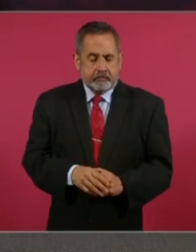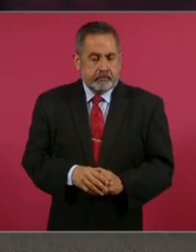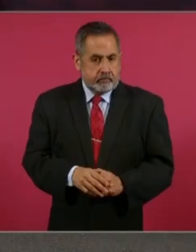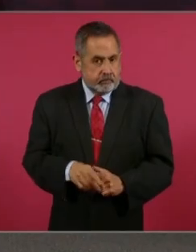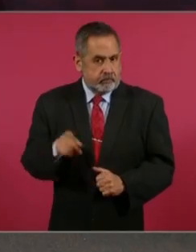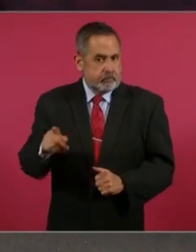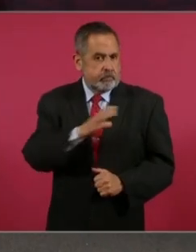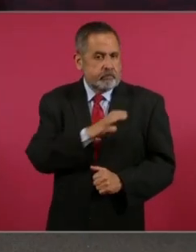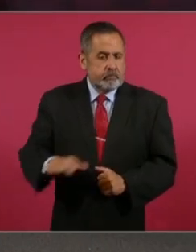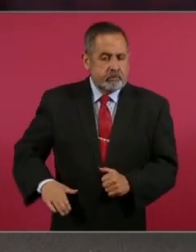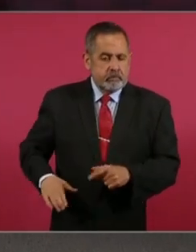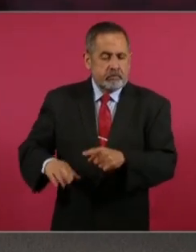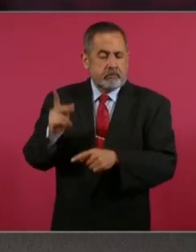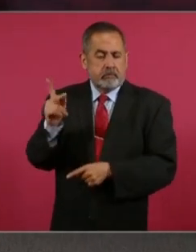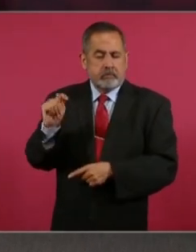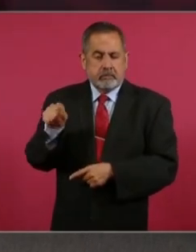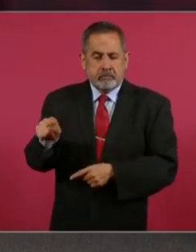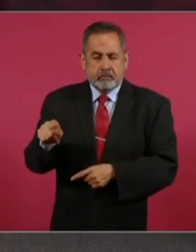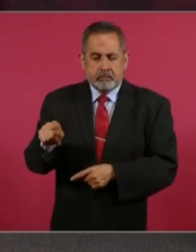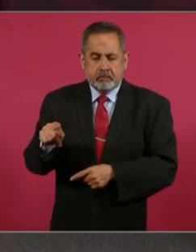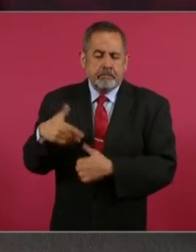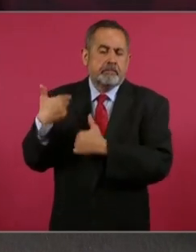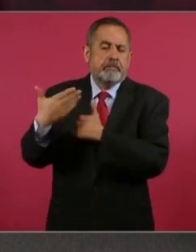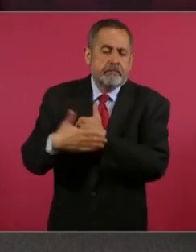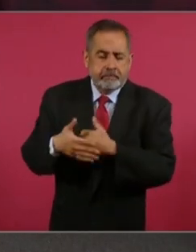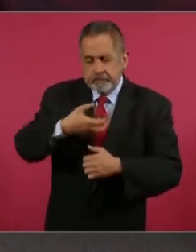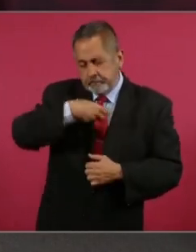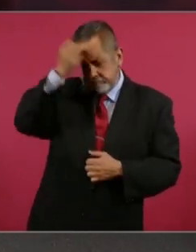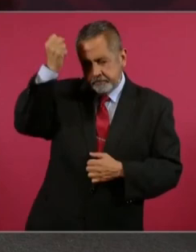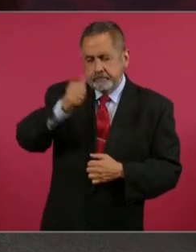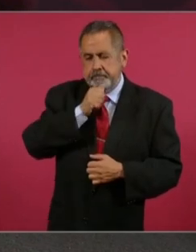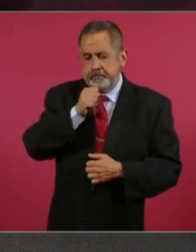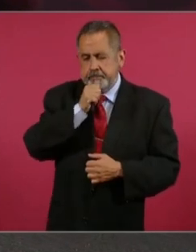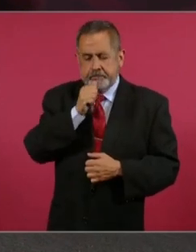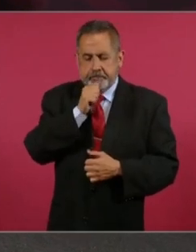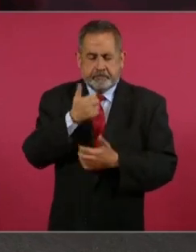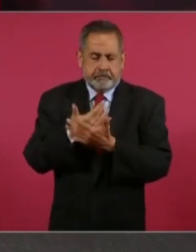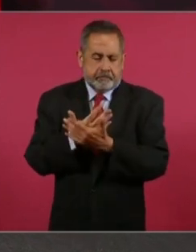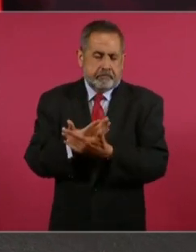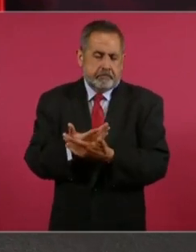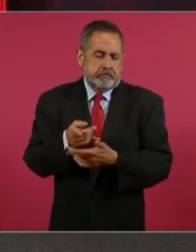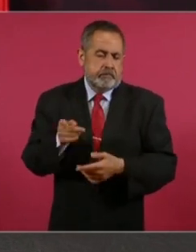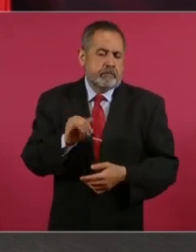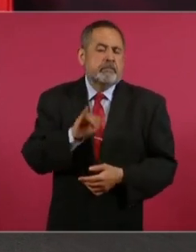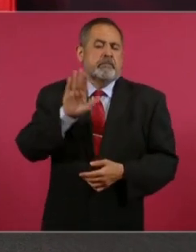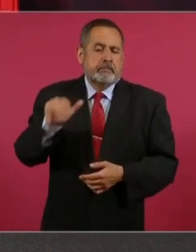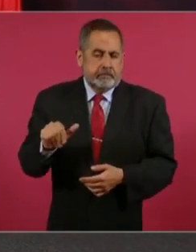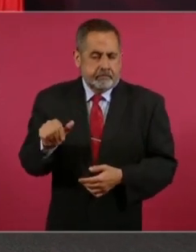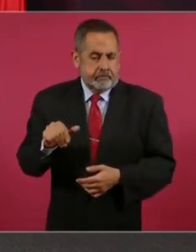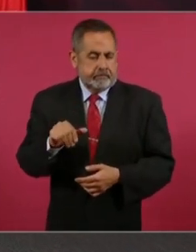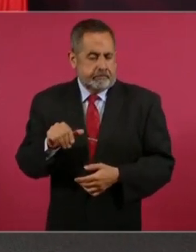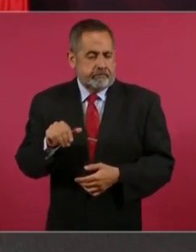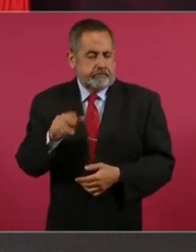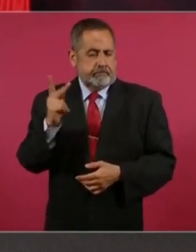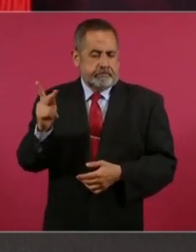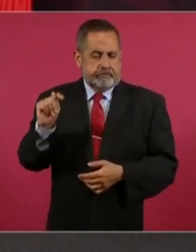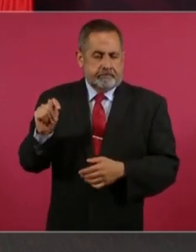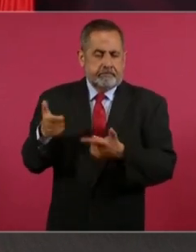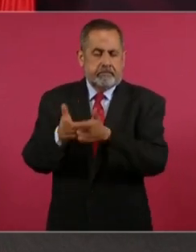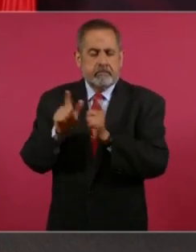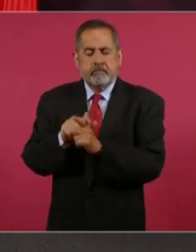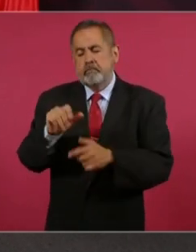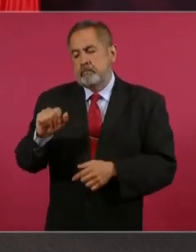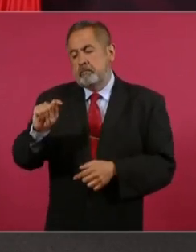de un candidato del PT, aspirante. Sí, aspirante del PT